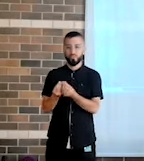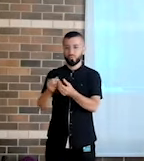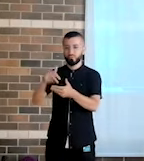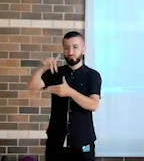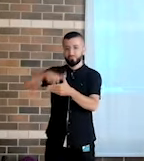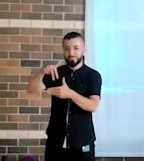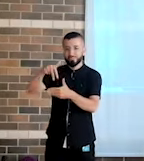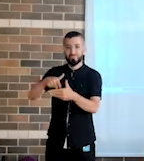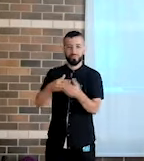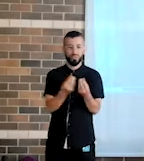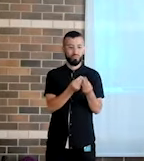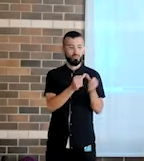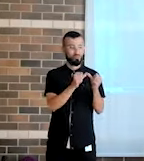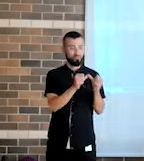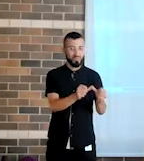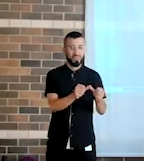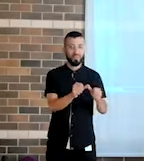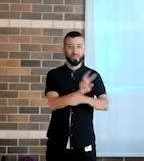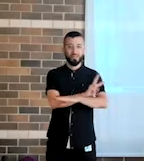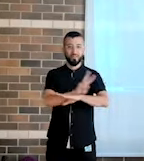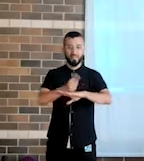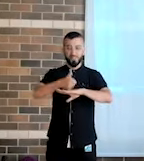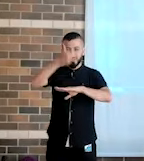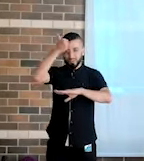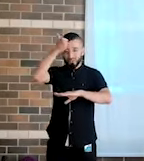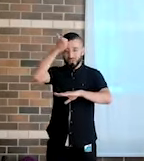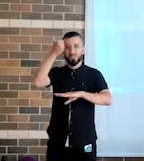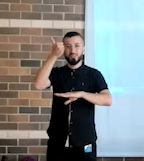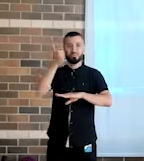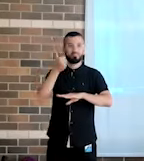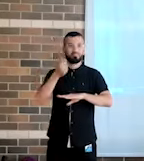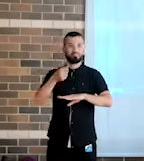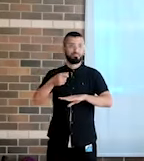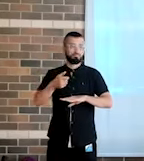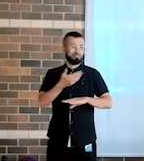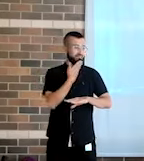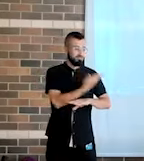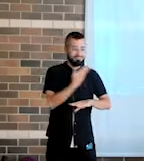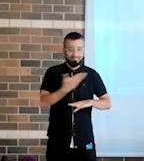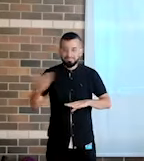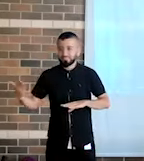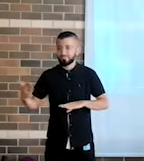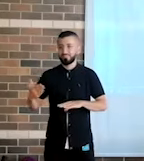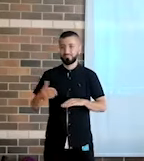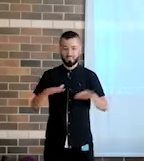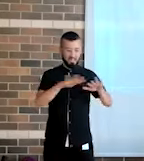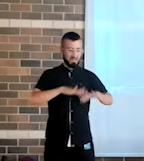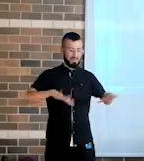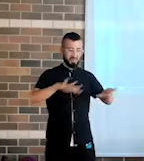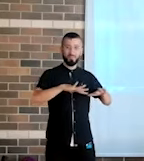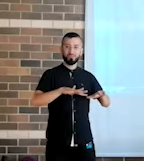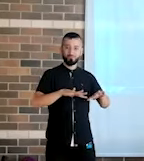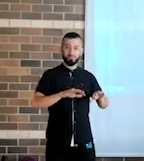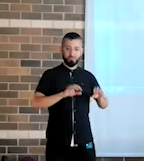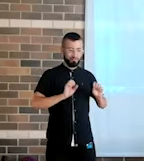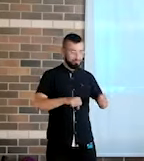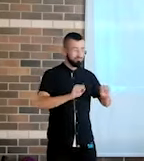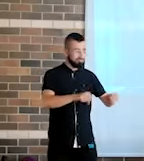Permanencia Universitaria y Vicerrectoría de Docencia, que gracias a ellos es que estos espacios son posibles.